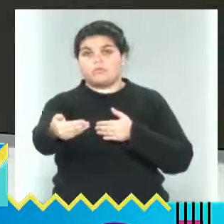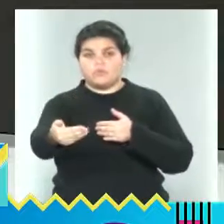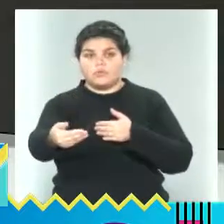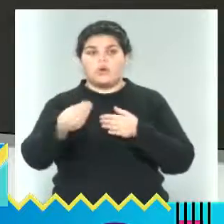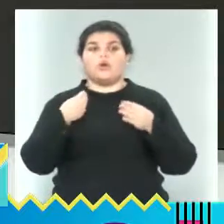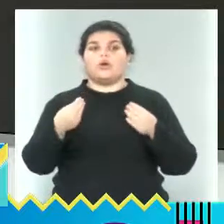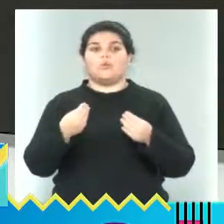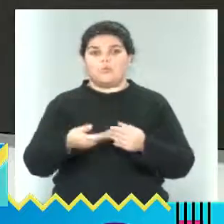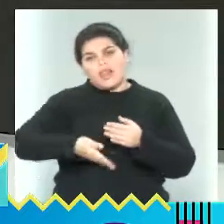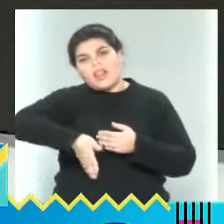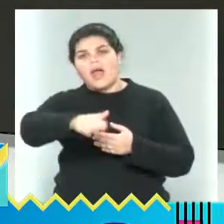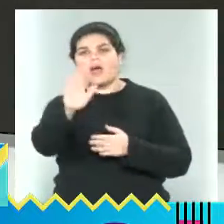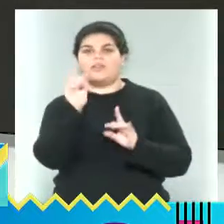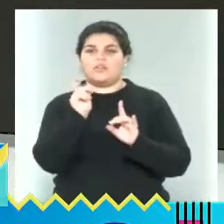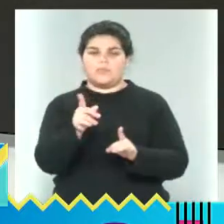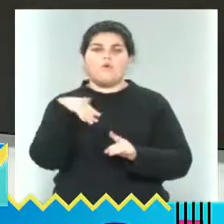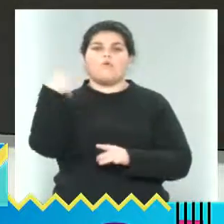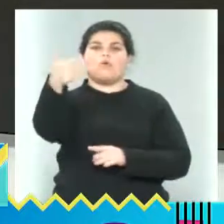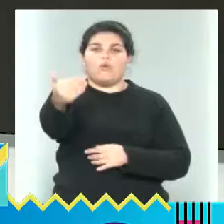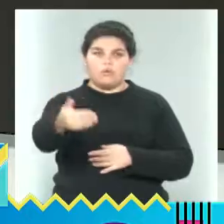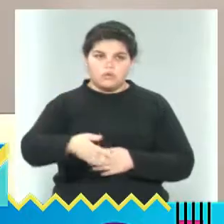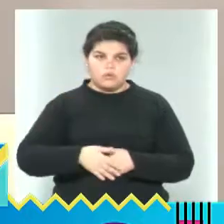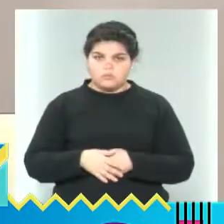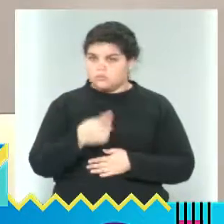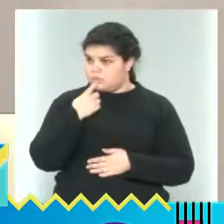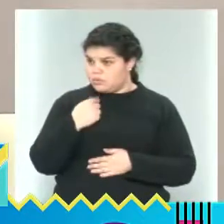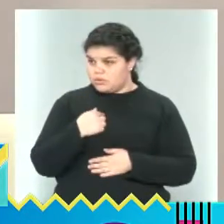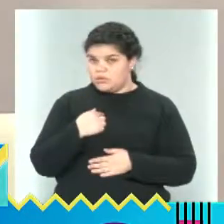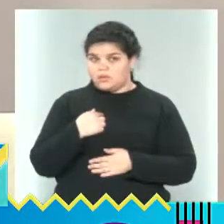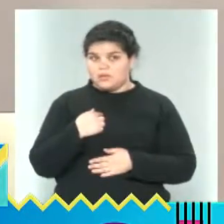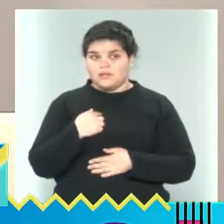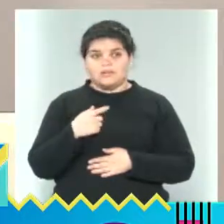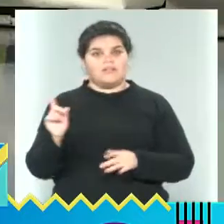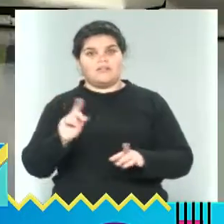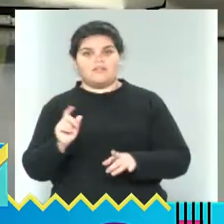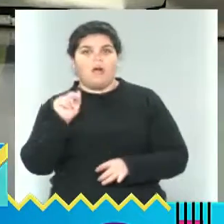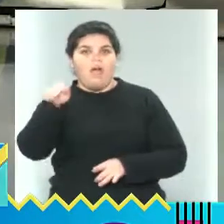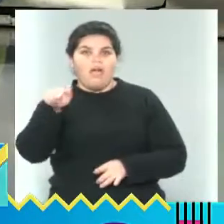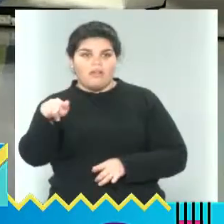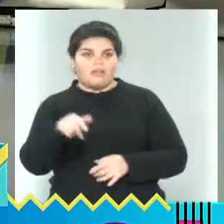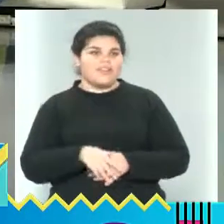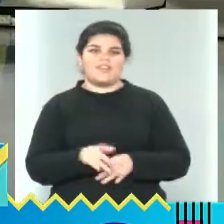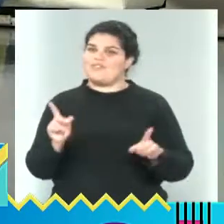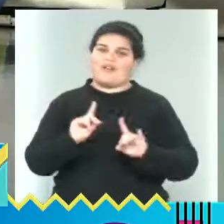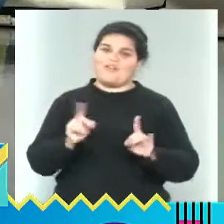Y también para el largo, por supuesto. Sí, Alejandro. ¿Preguntas a mí? Que eso es trampa, le tendrías que preguntar. No, porque esta es charla,